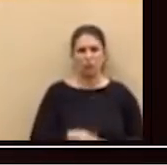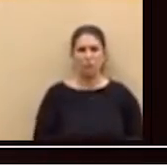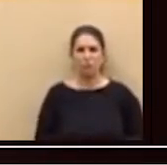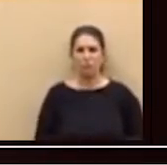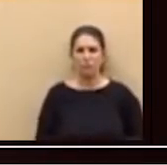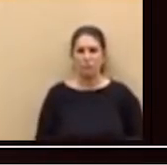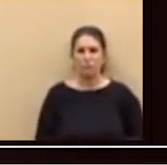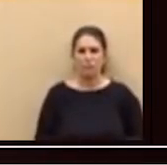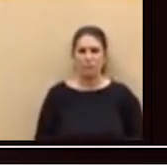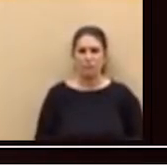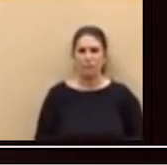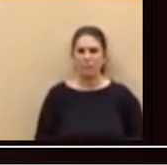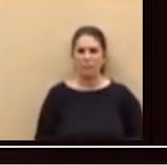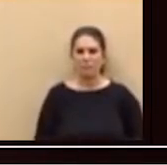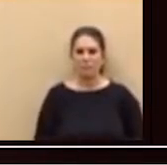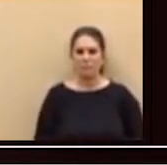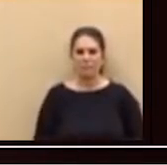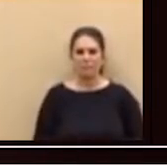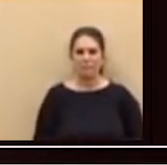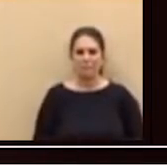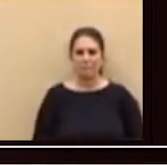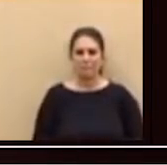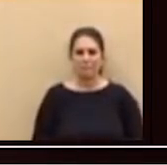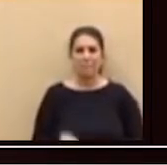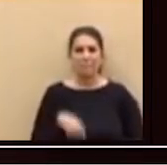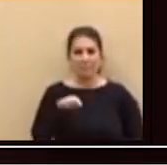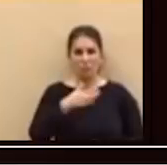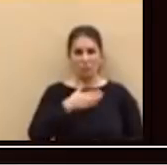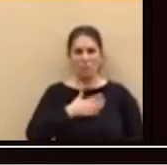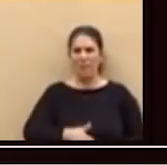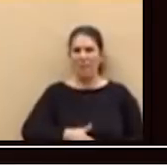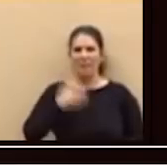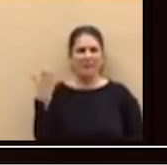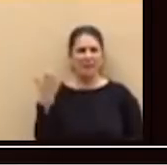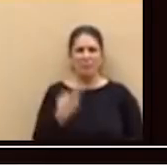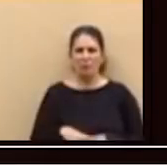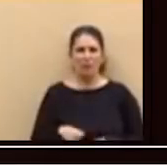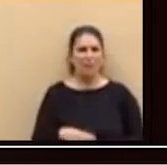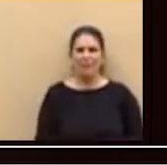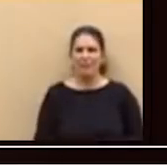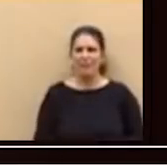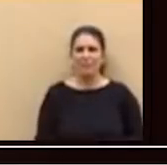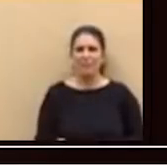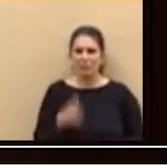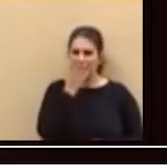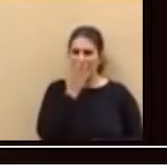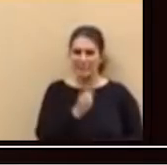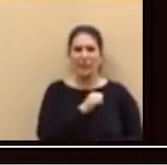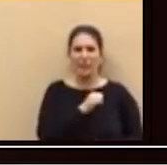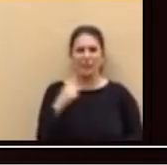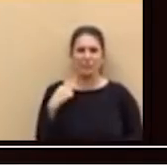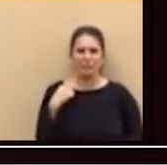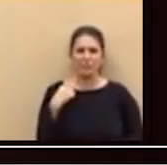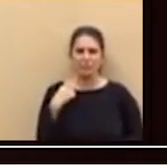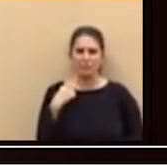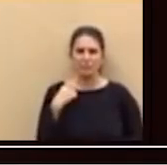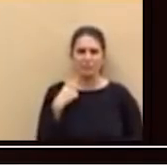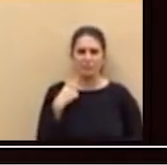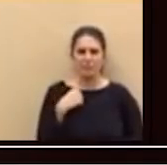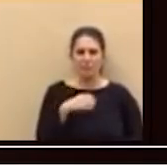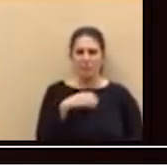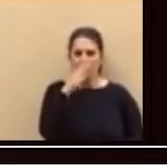infamia que me indigna políticamente y que me entristece personalmente porque la diga